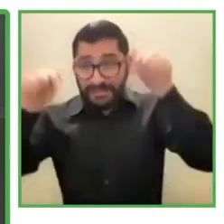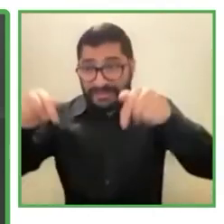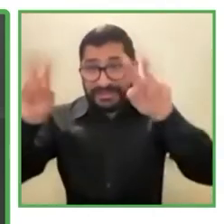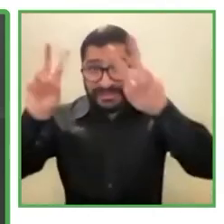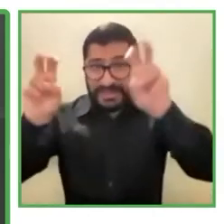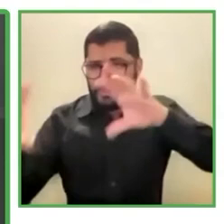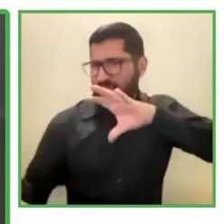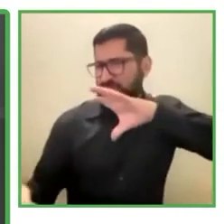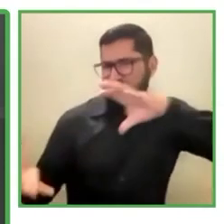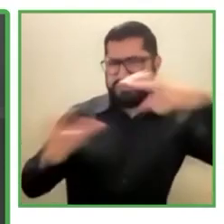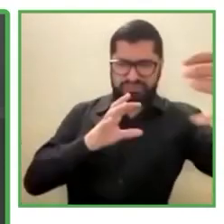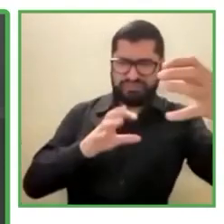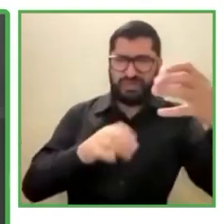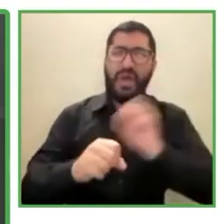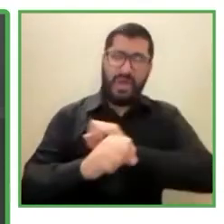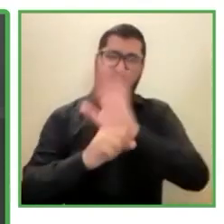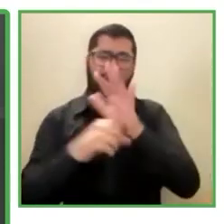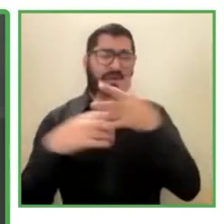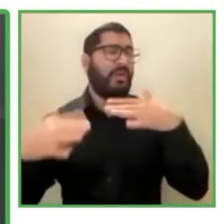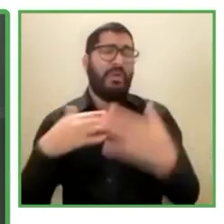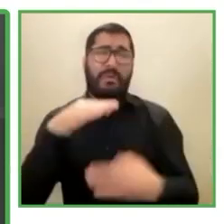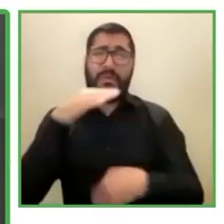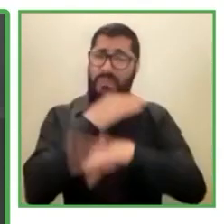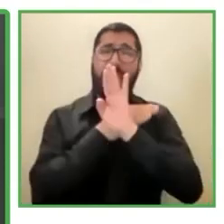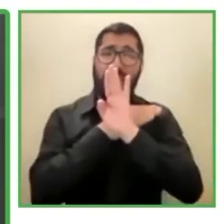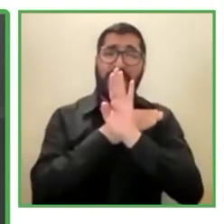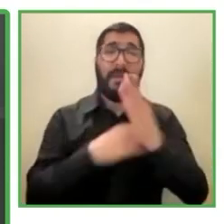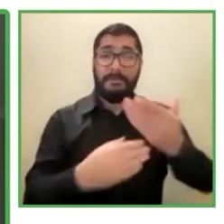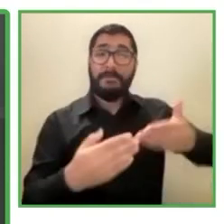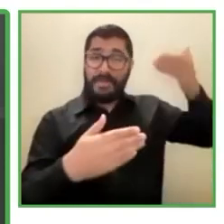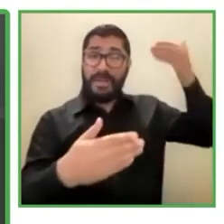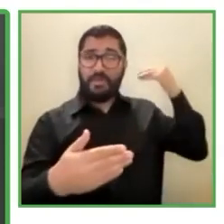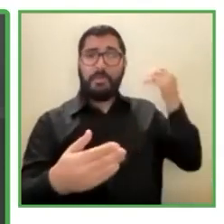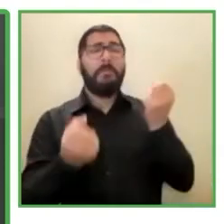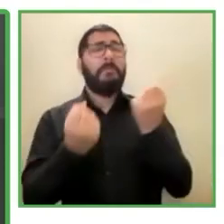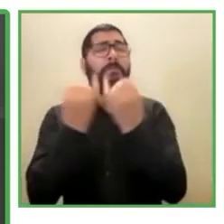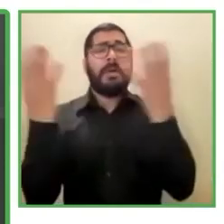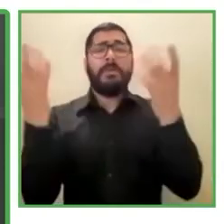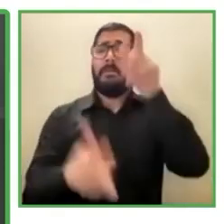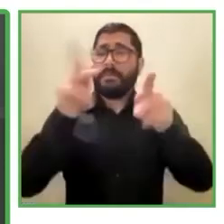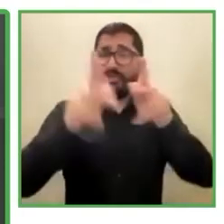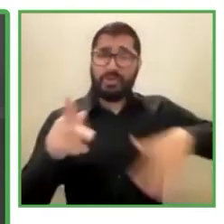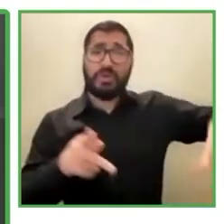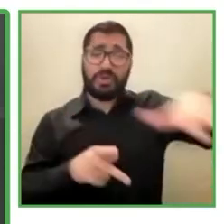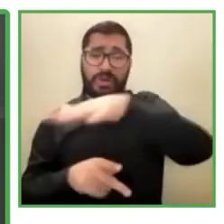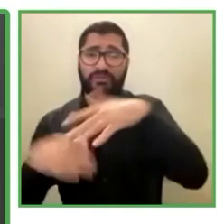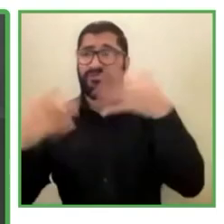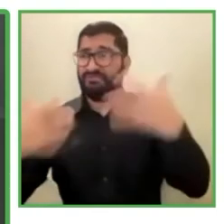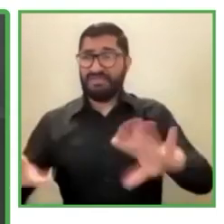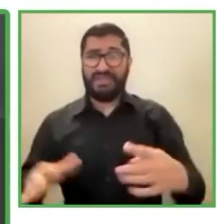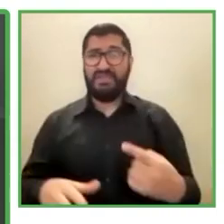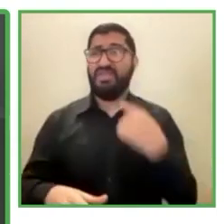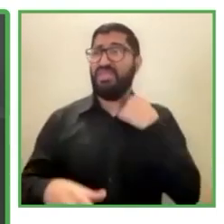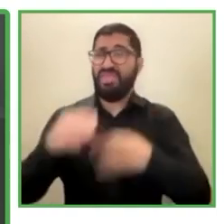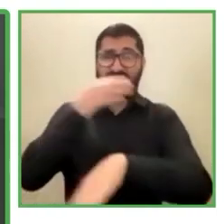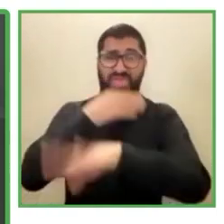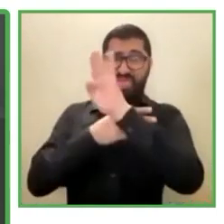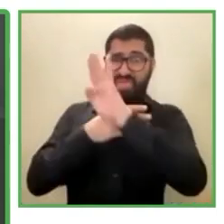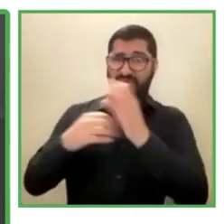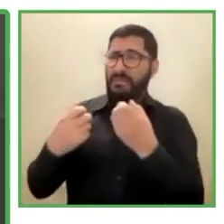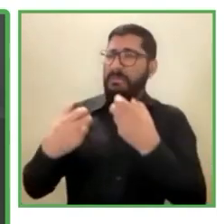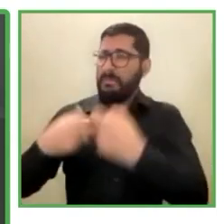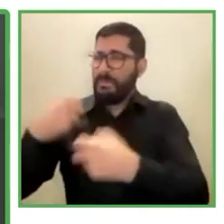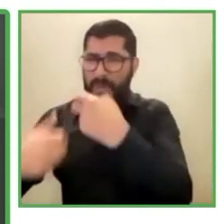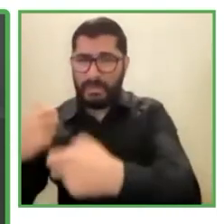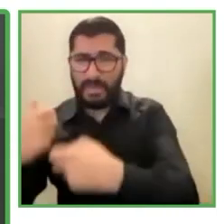que tenían empleo antes de la pandemia. Ha generado, debido a las medidas sanitarias y de restricción a la